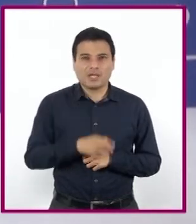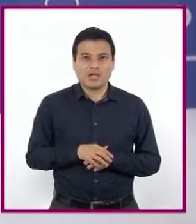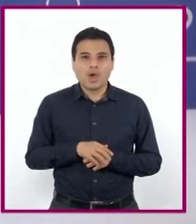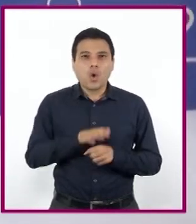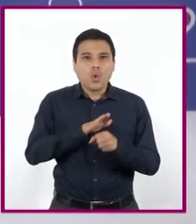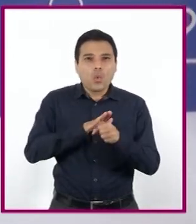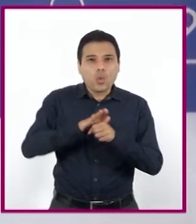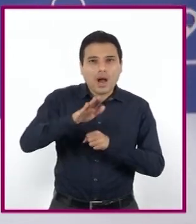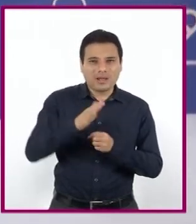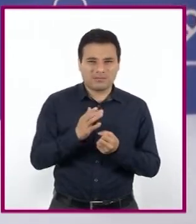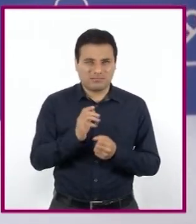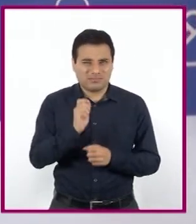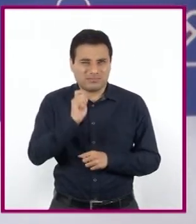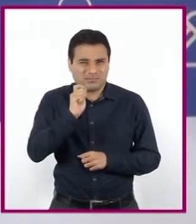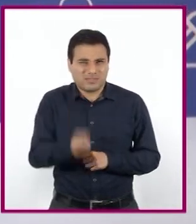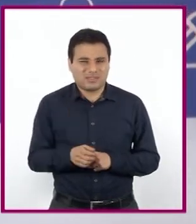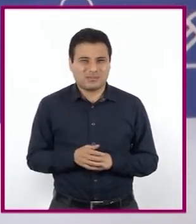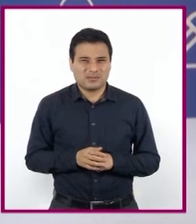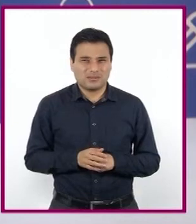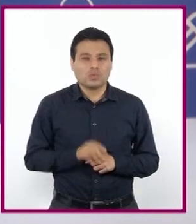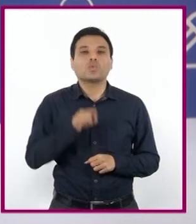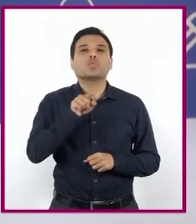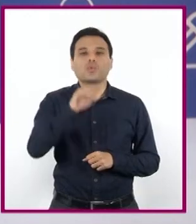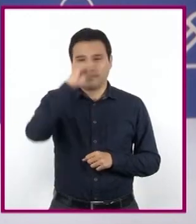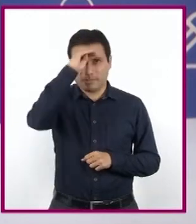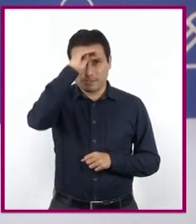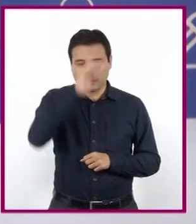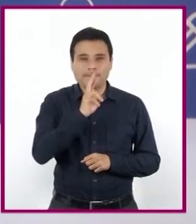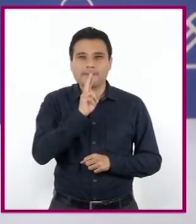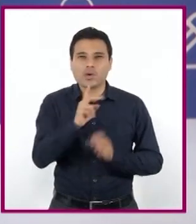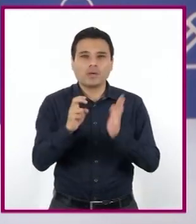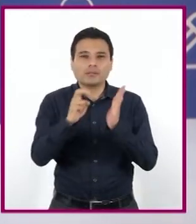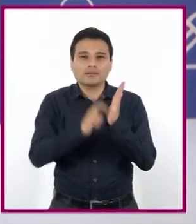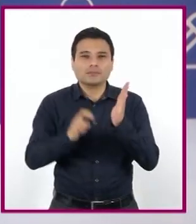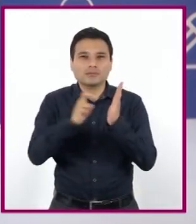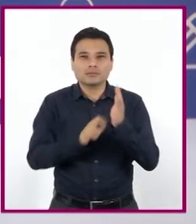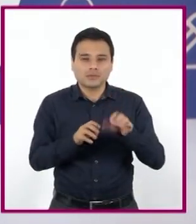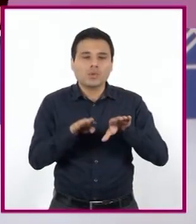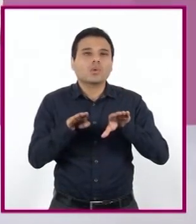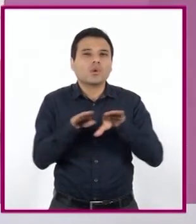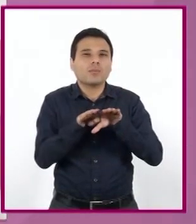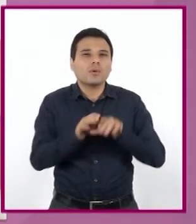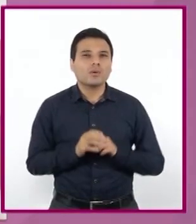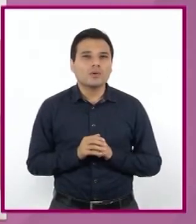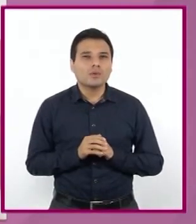Ayúdenme desde casa y piensen qué palabras podríamos sustituir por un pronombre.